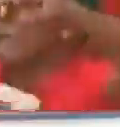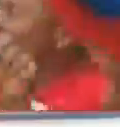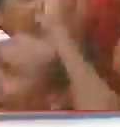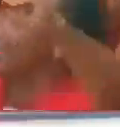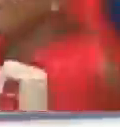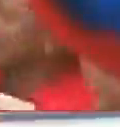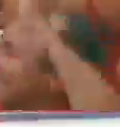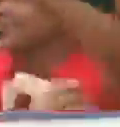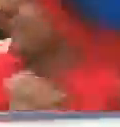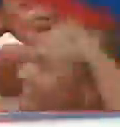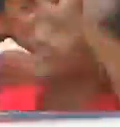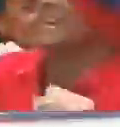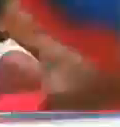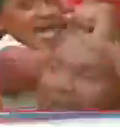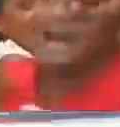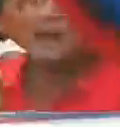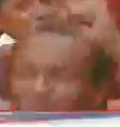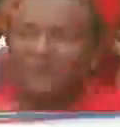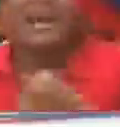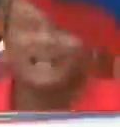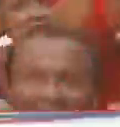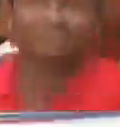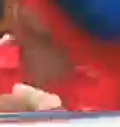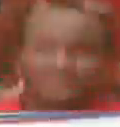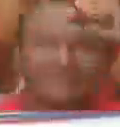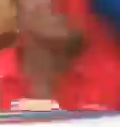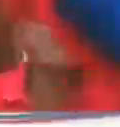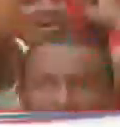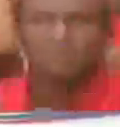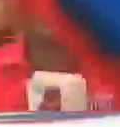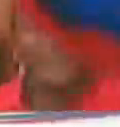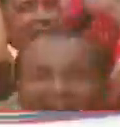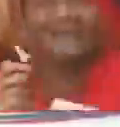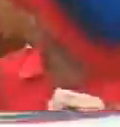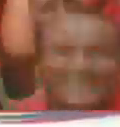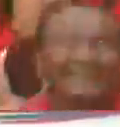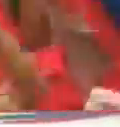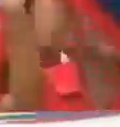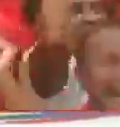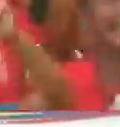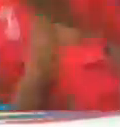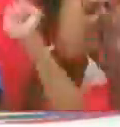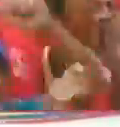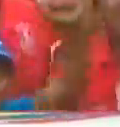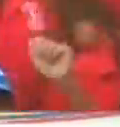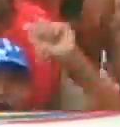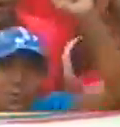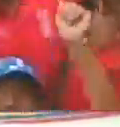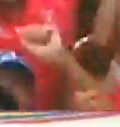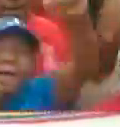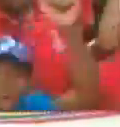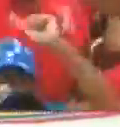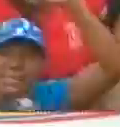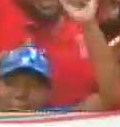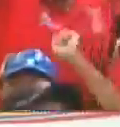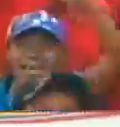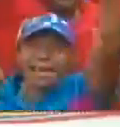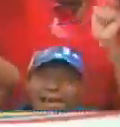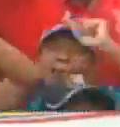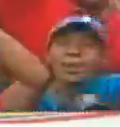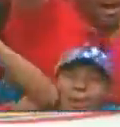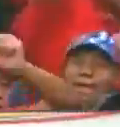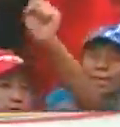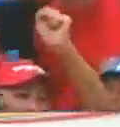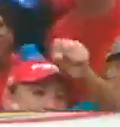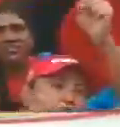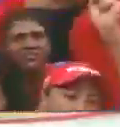lucha, por su firmeza, por su compromiso con nuestro pueblo, con el legado del comandante Chávez y con